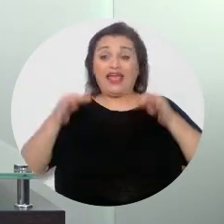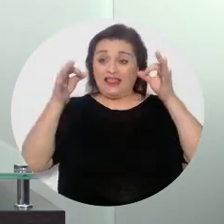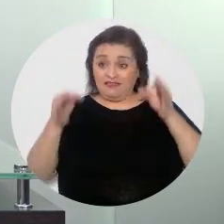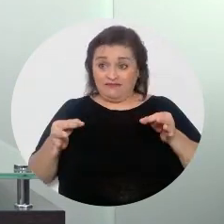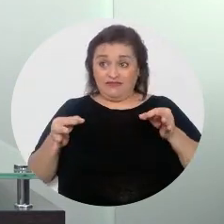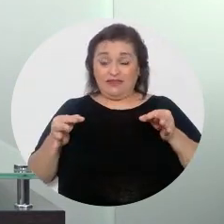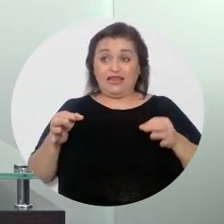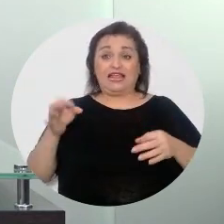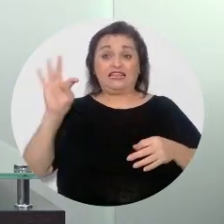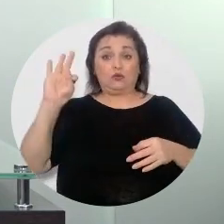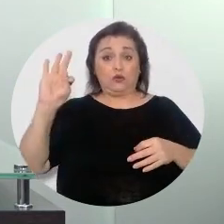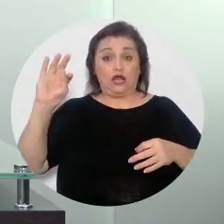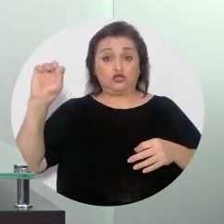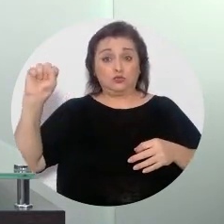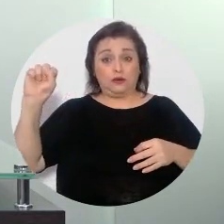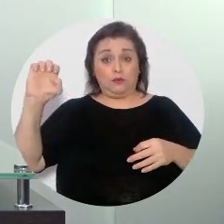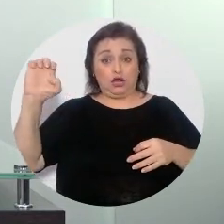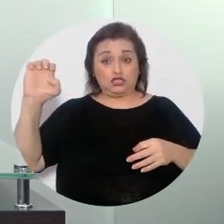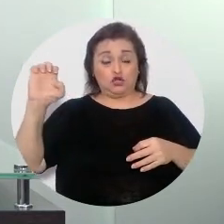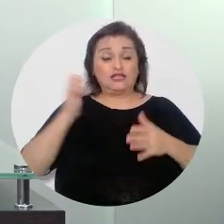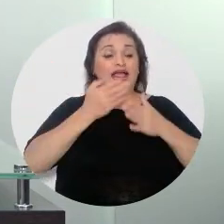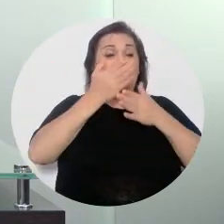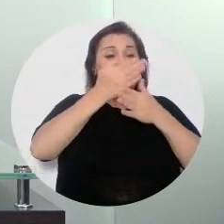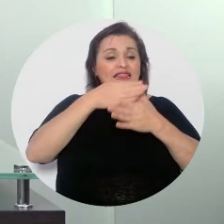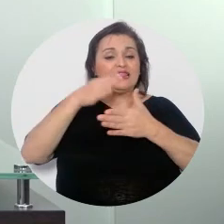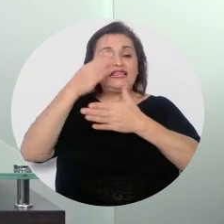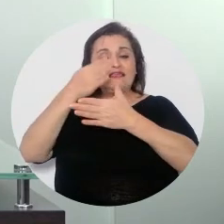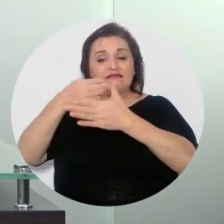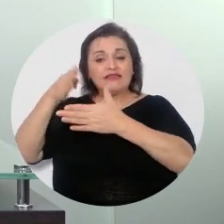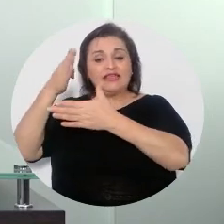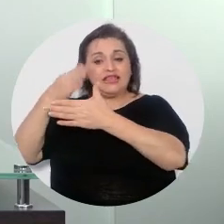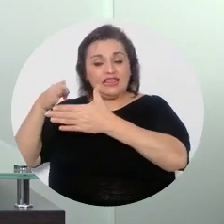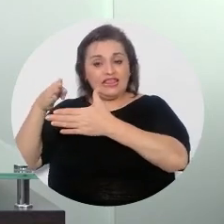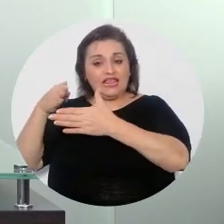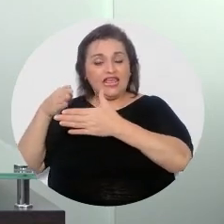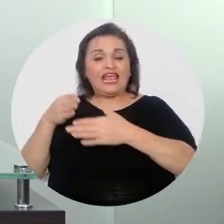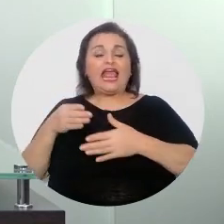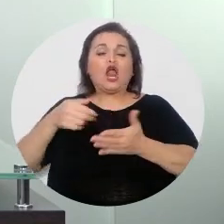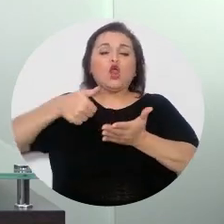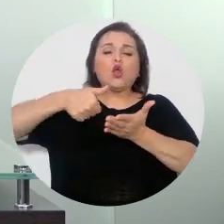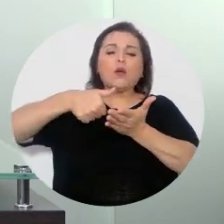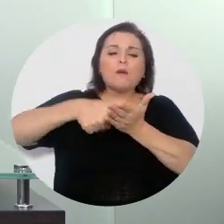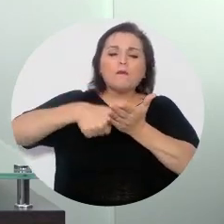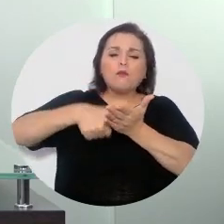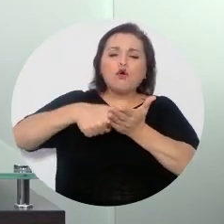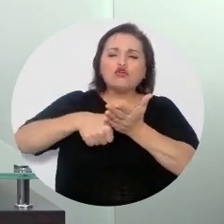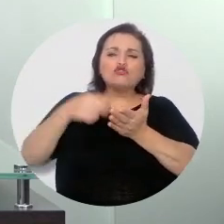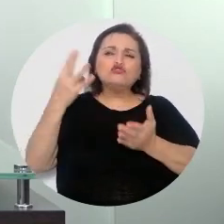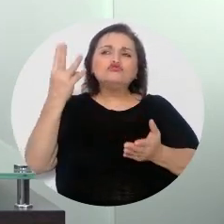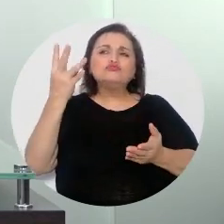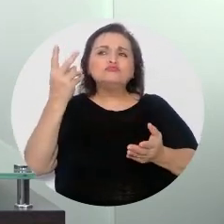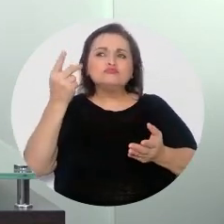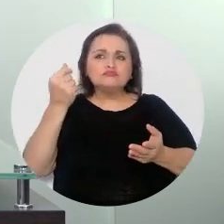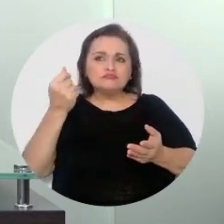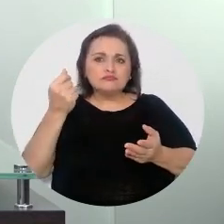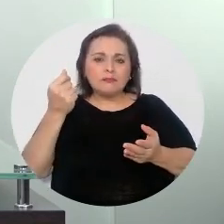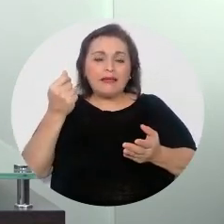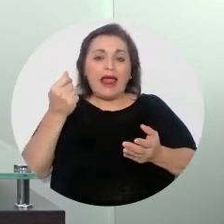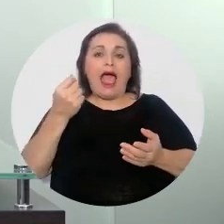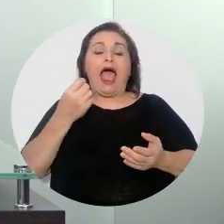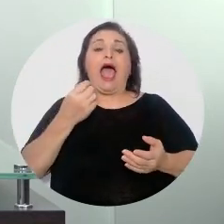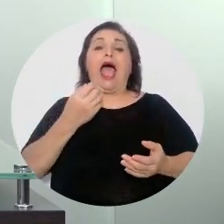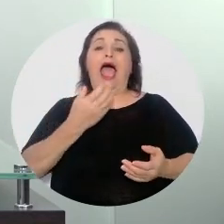ha definido el Tribunal Supremo de Elecciones y se divide entre la suma de los votos